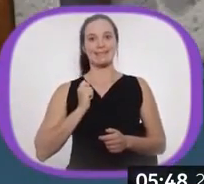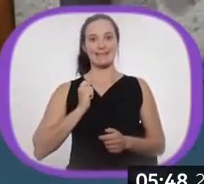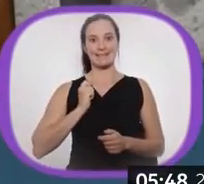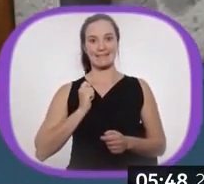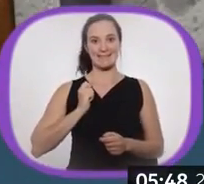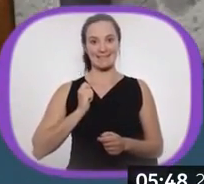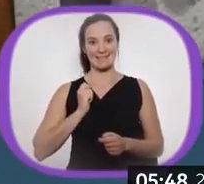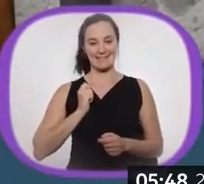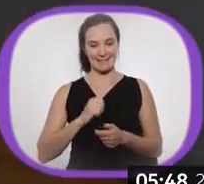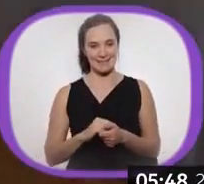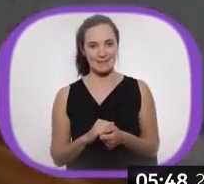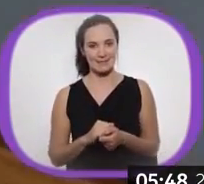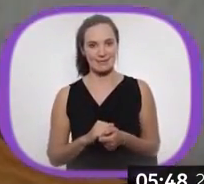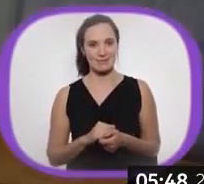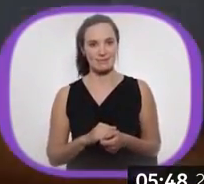¡Mike el Caballero!